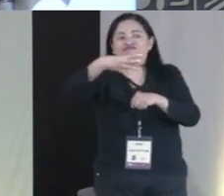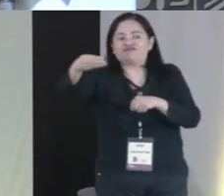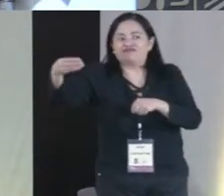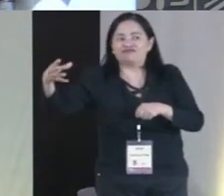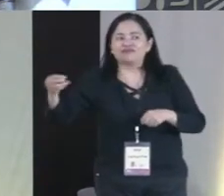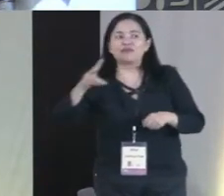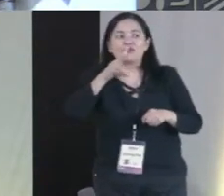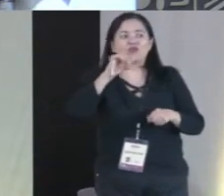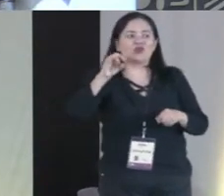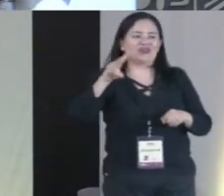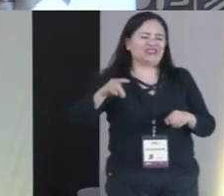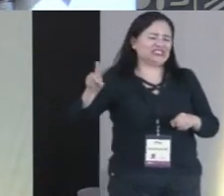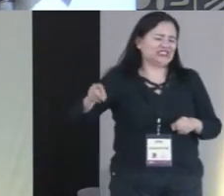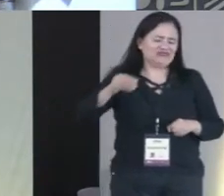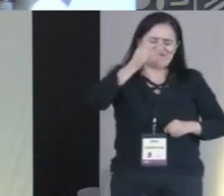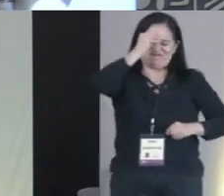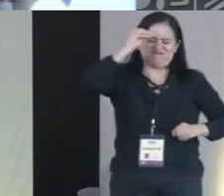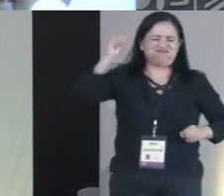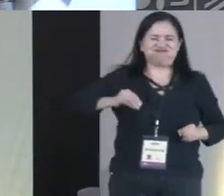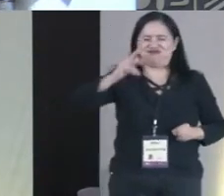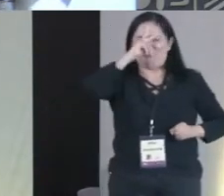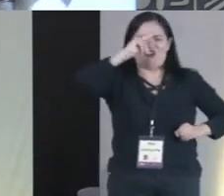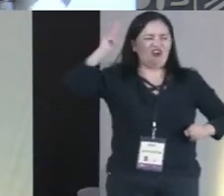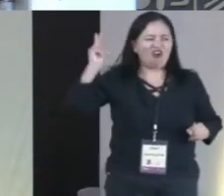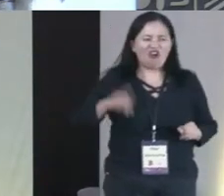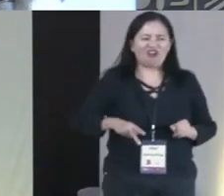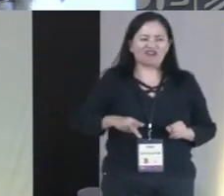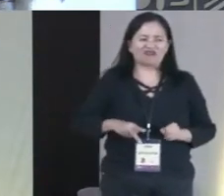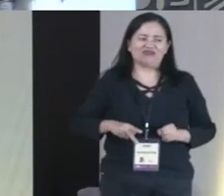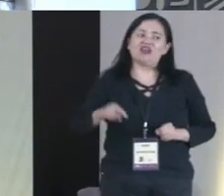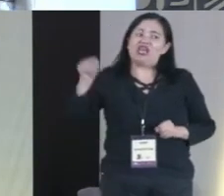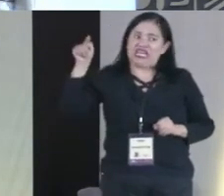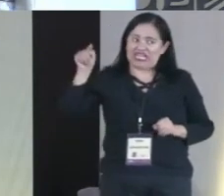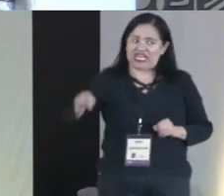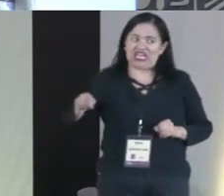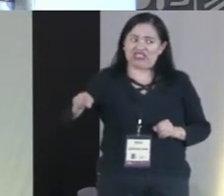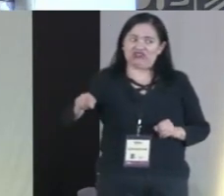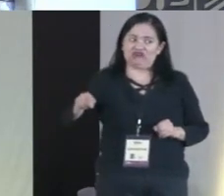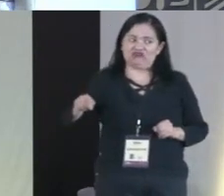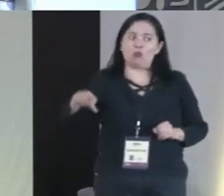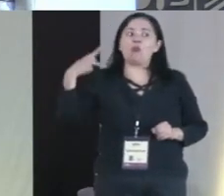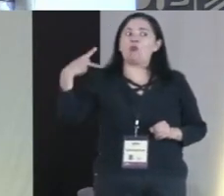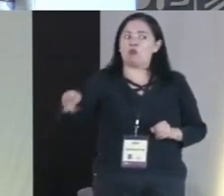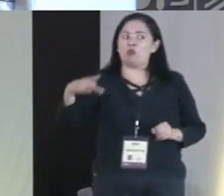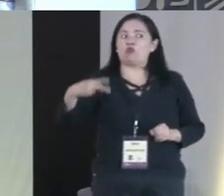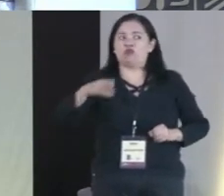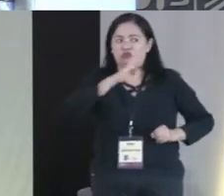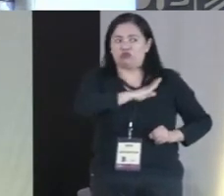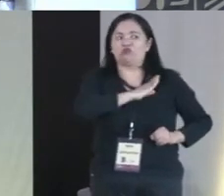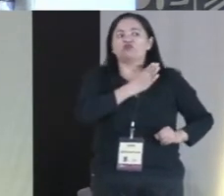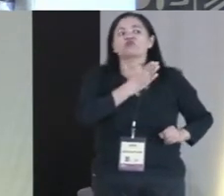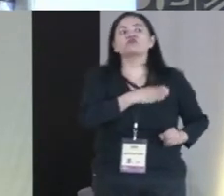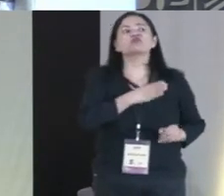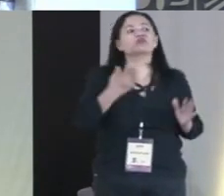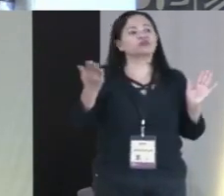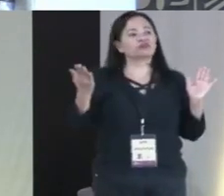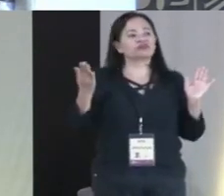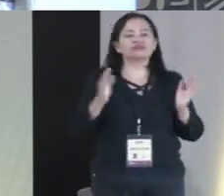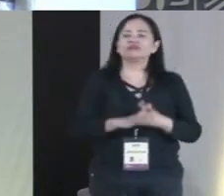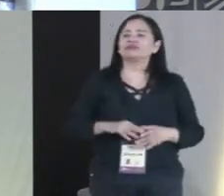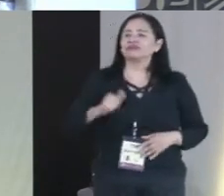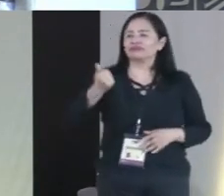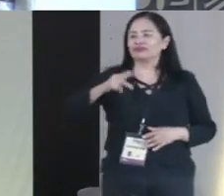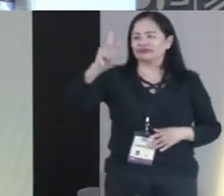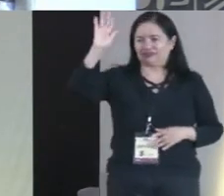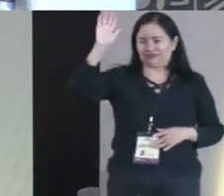hizo fue de una atrocidad sin cuento, y eso está documentado por los propios españoles. ¿Nos queda una pregunta